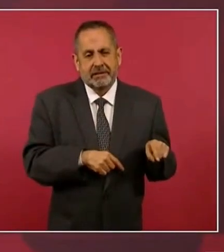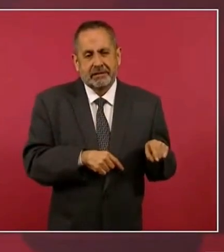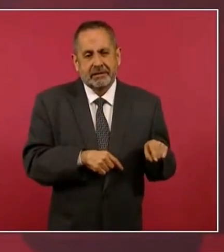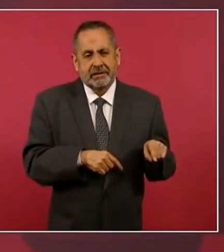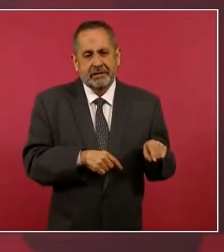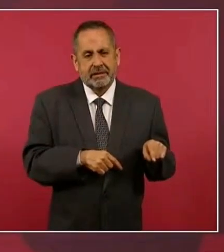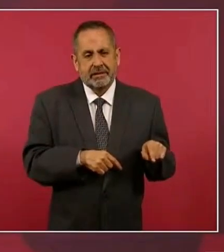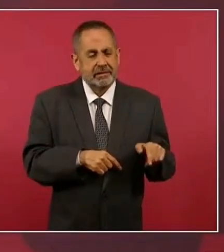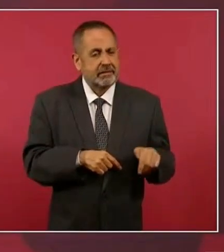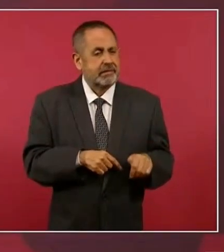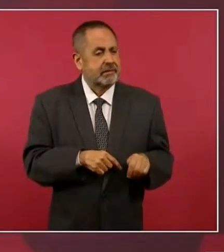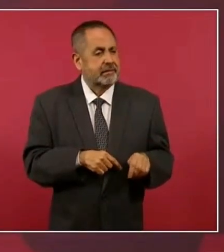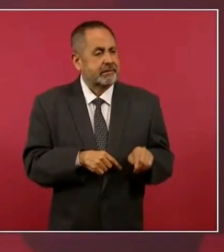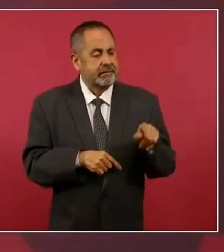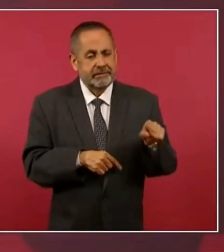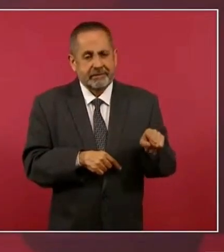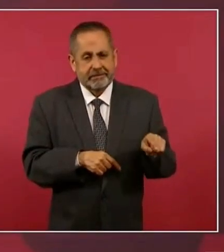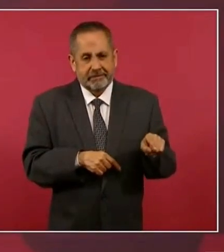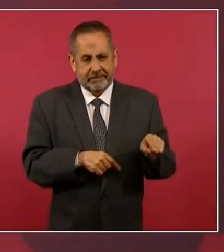de